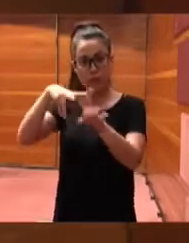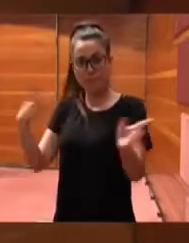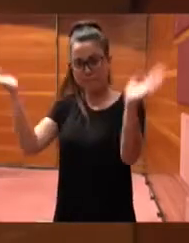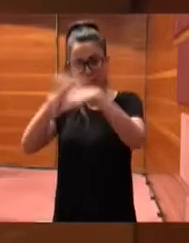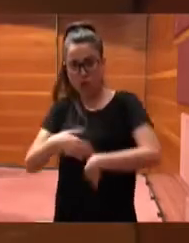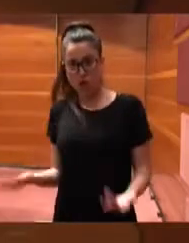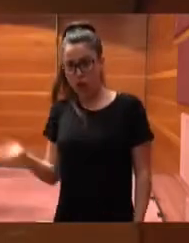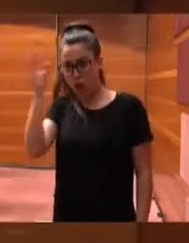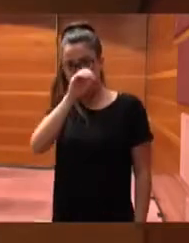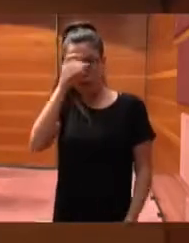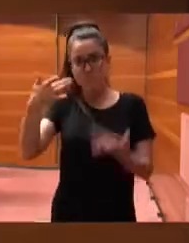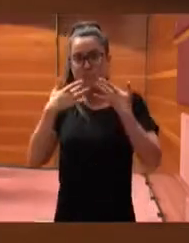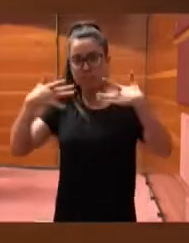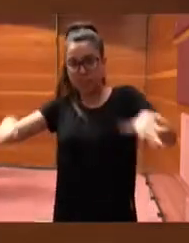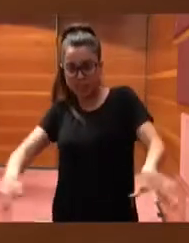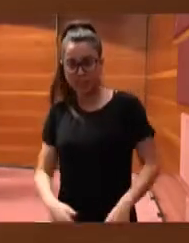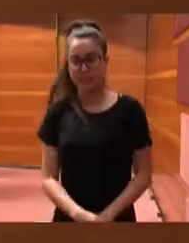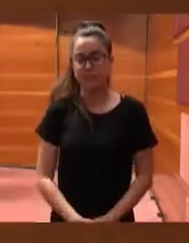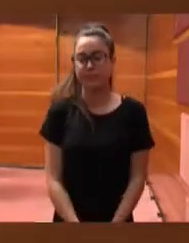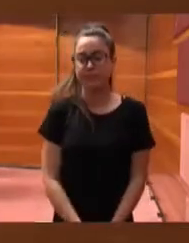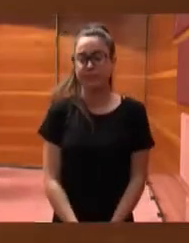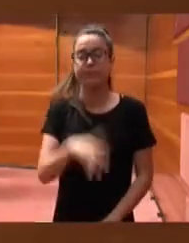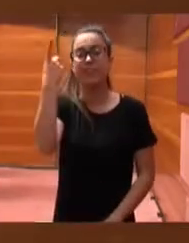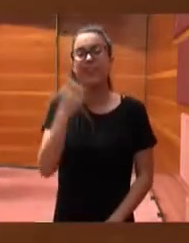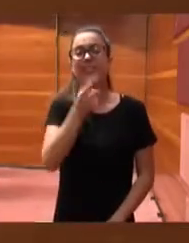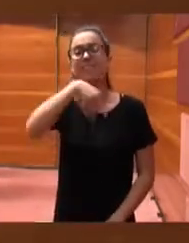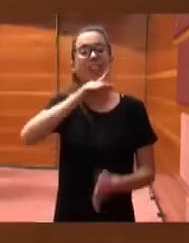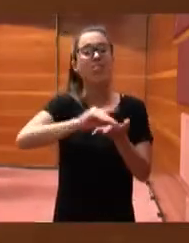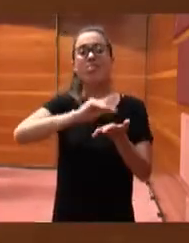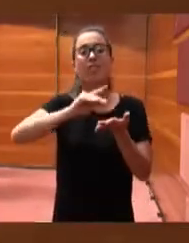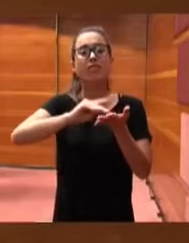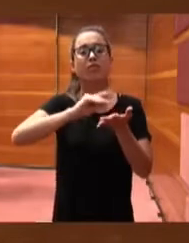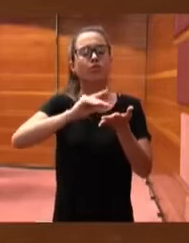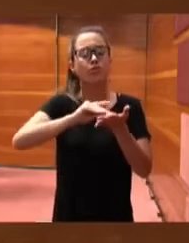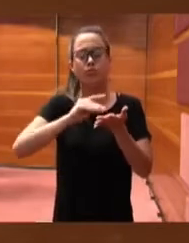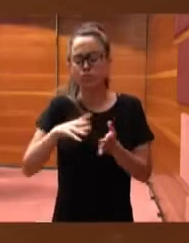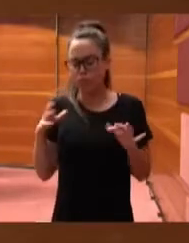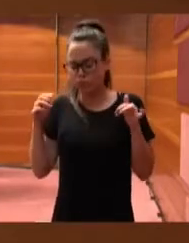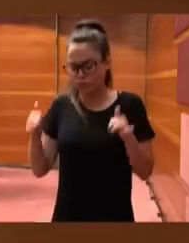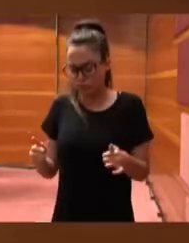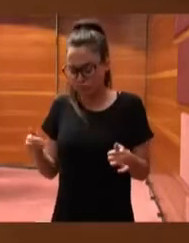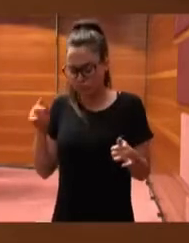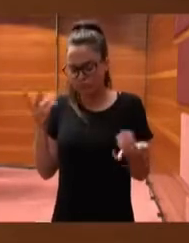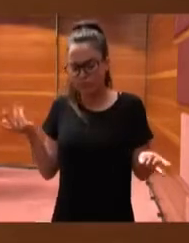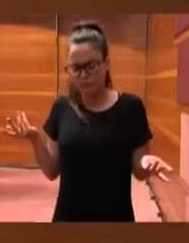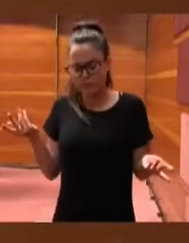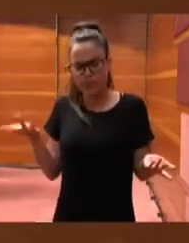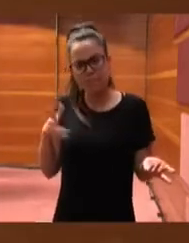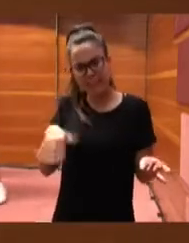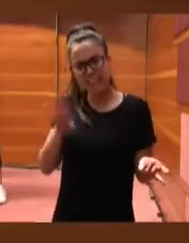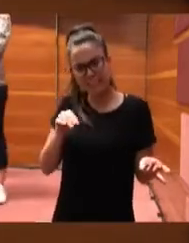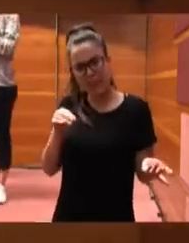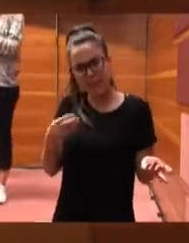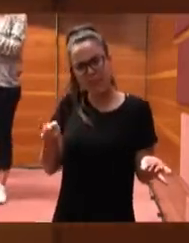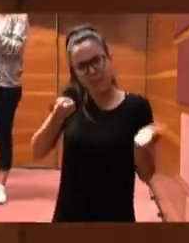subjetivos. Tenemos que ir al origen crudo de los datos y hacer esa visualización que se entienda, en la que nosotros,